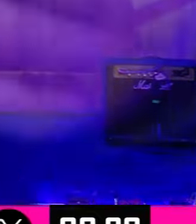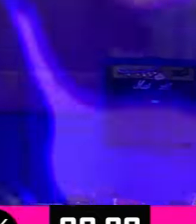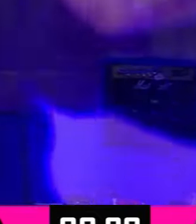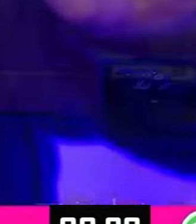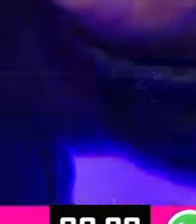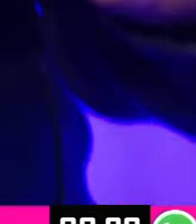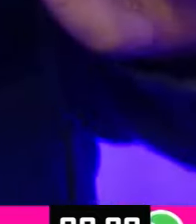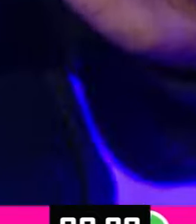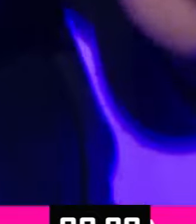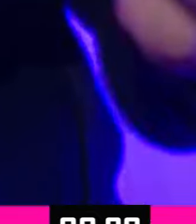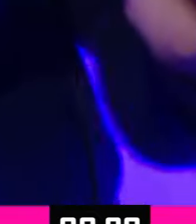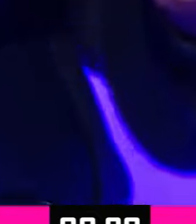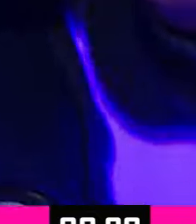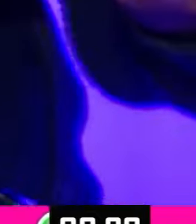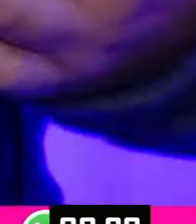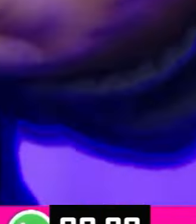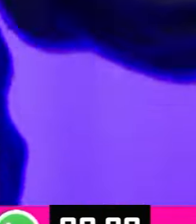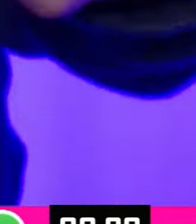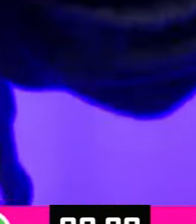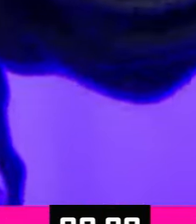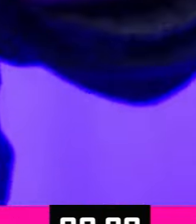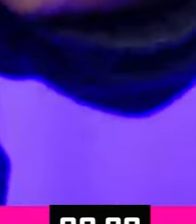más allá de mí,